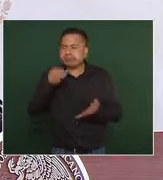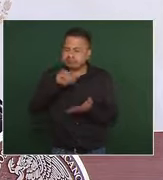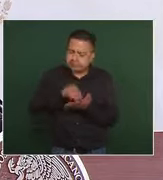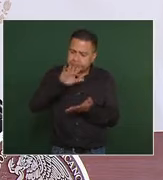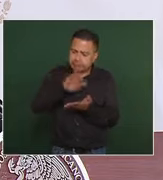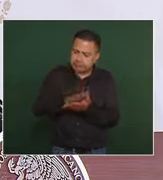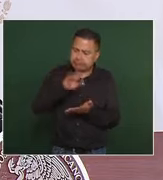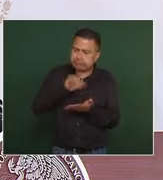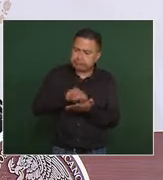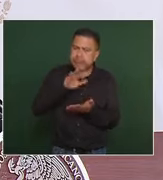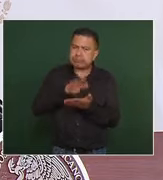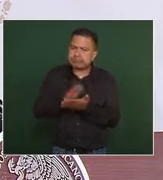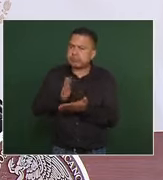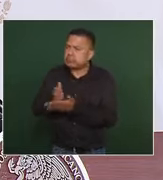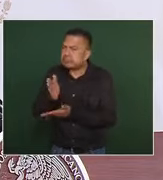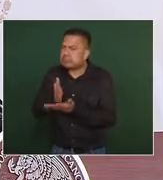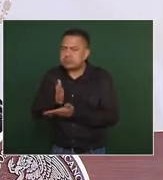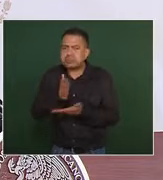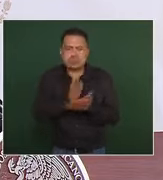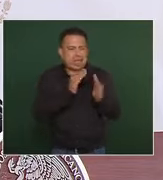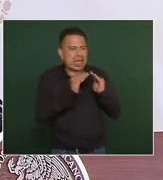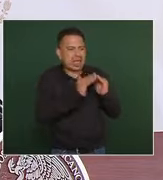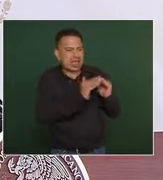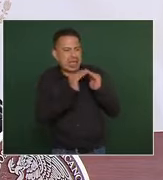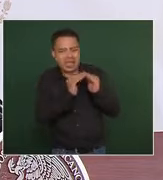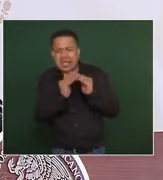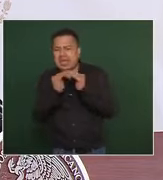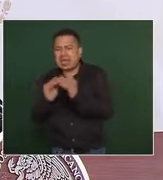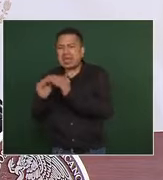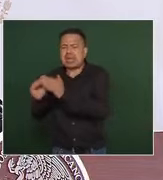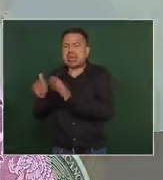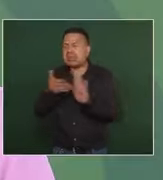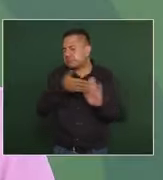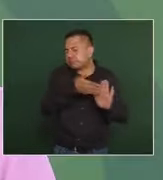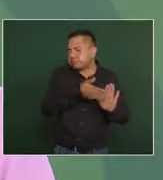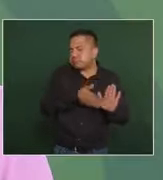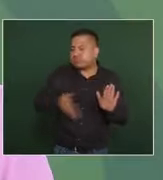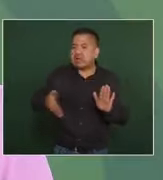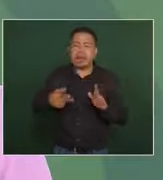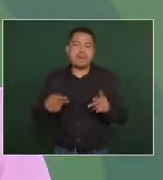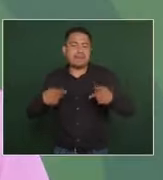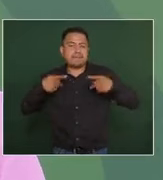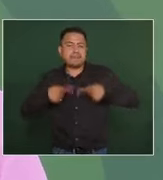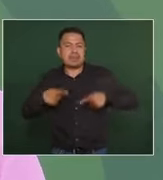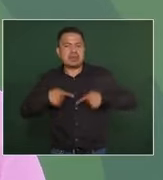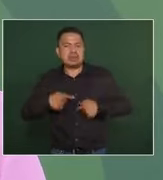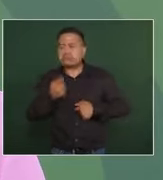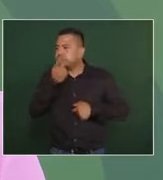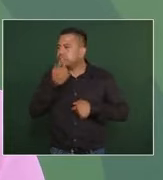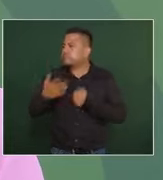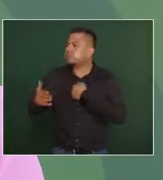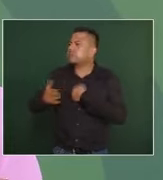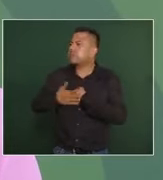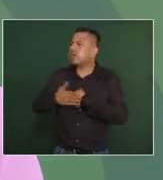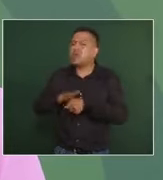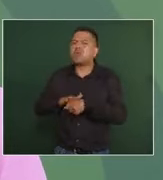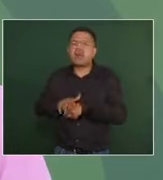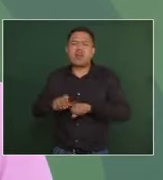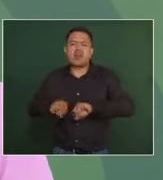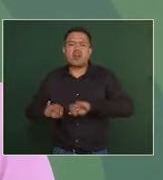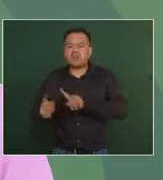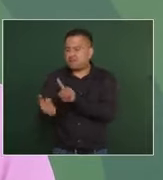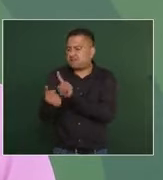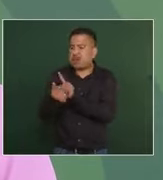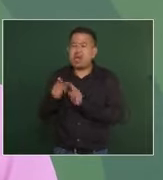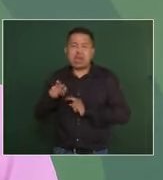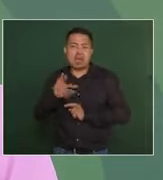se hizo casa por casa. Posteriormente abrimos un periodo para que las personas nos manifestaran en los módulos si tenían